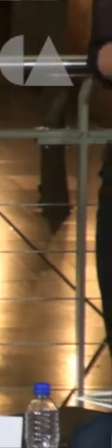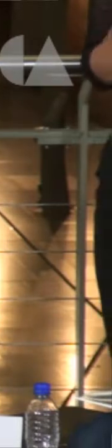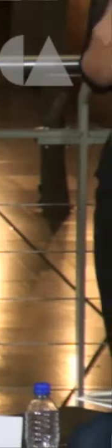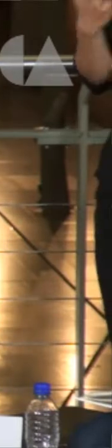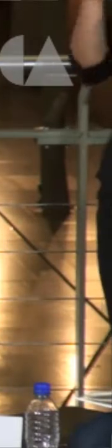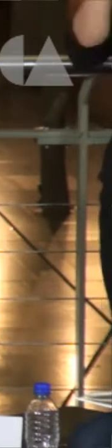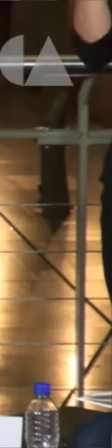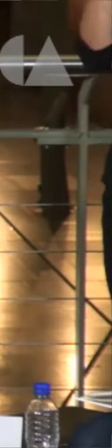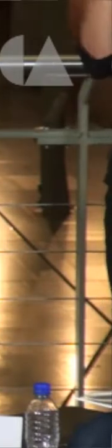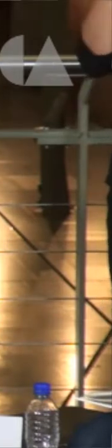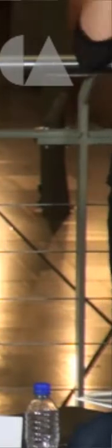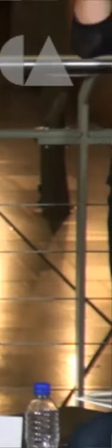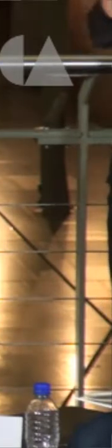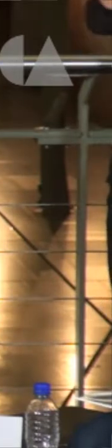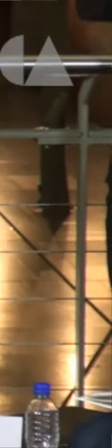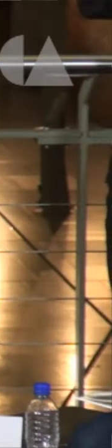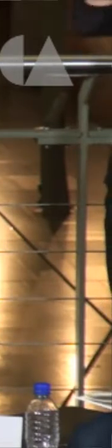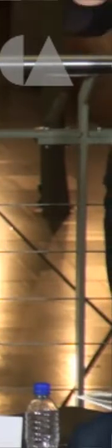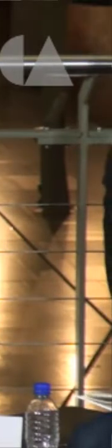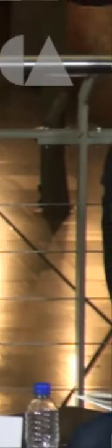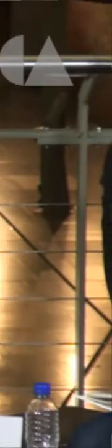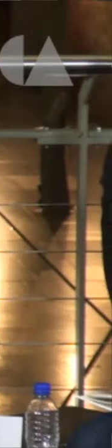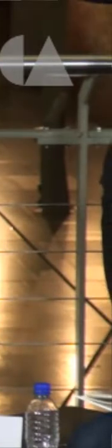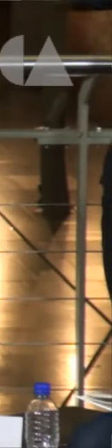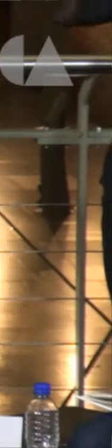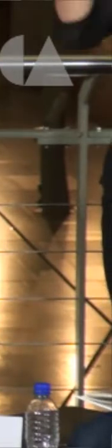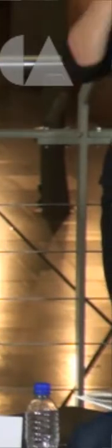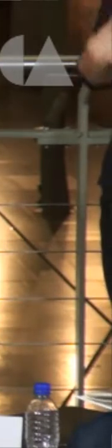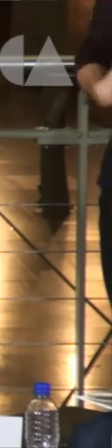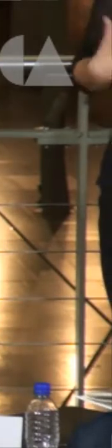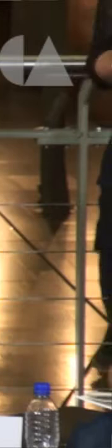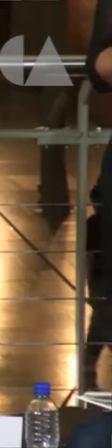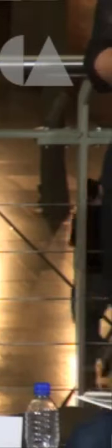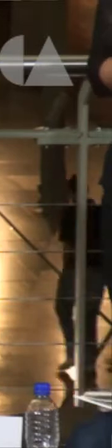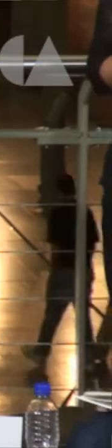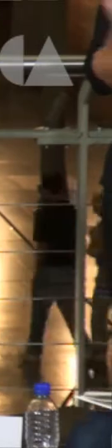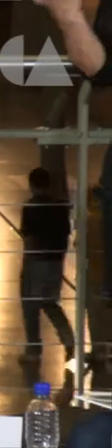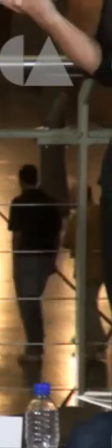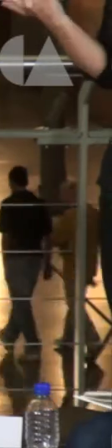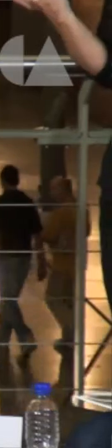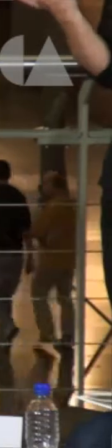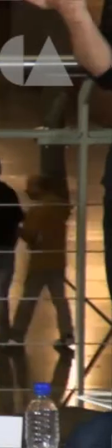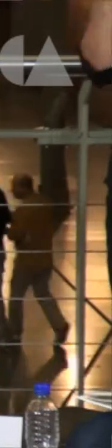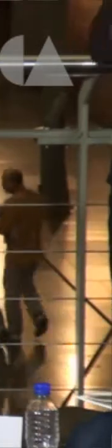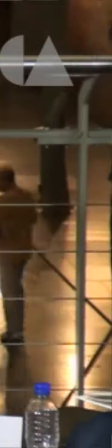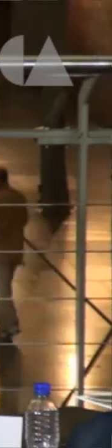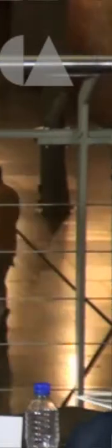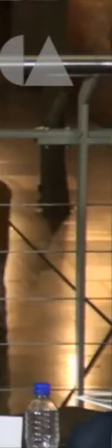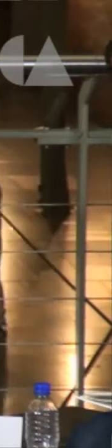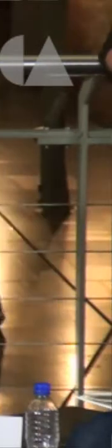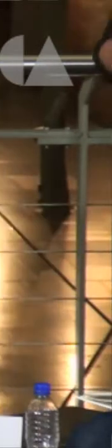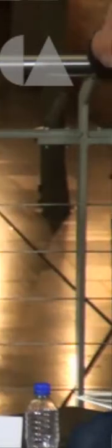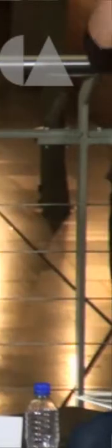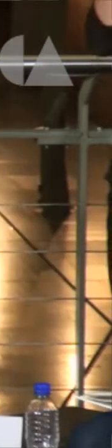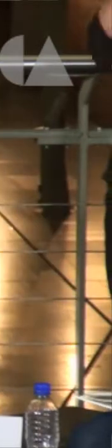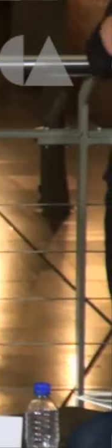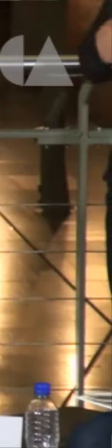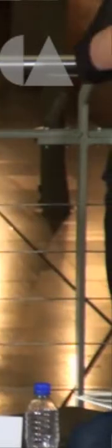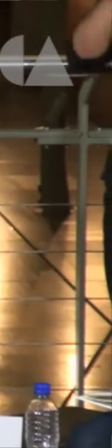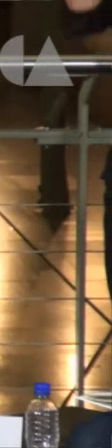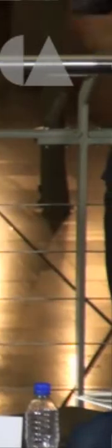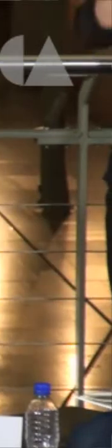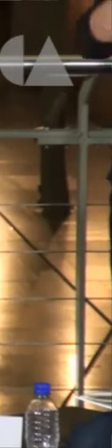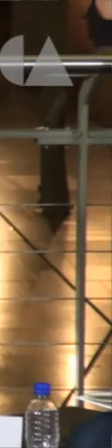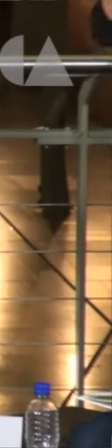nos mojamos no se aprende tanto de si tú tratas a alguien de una manera